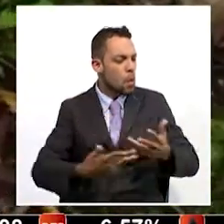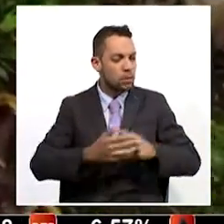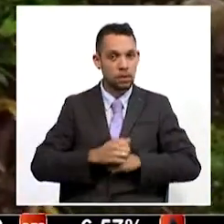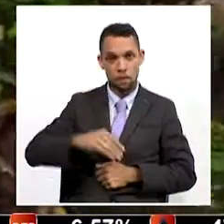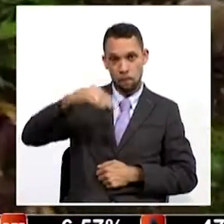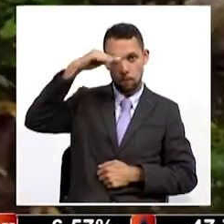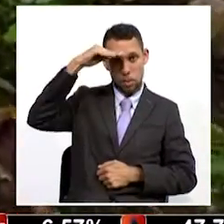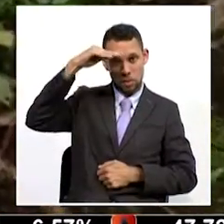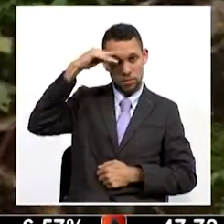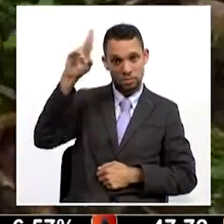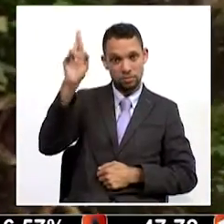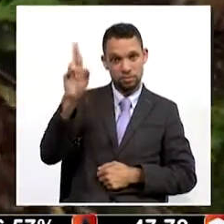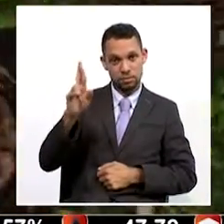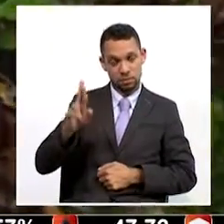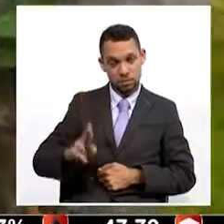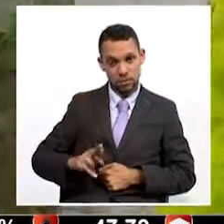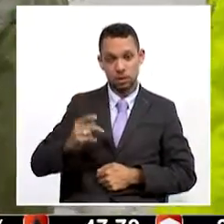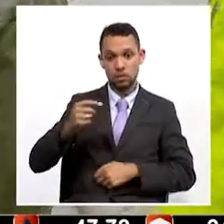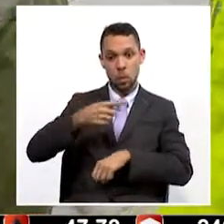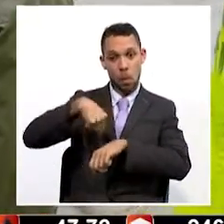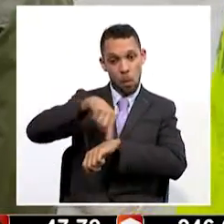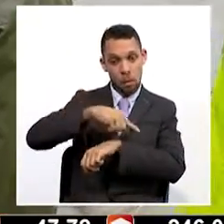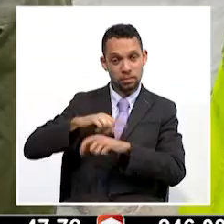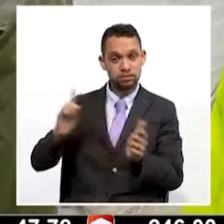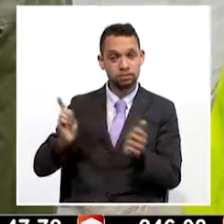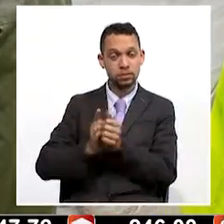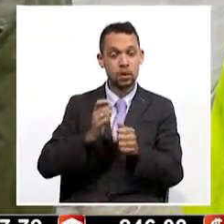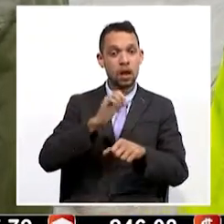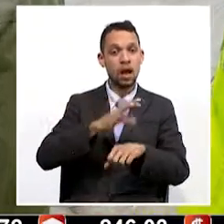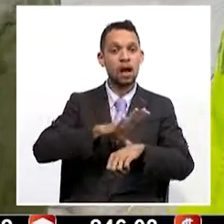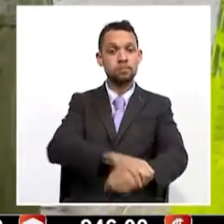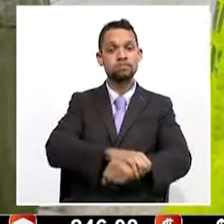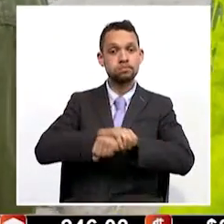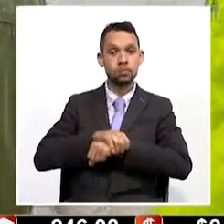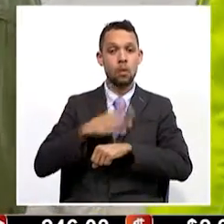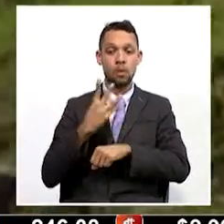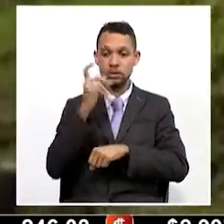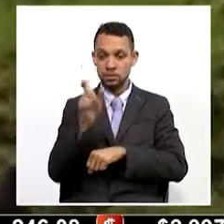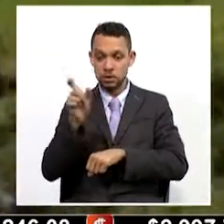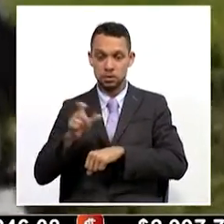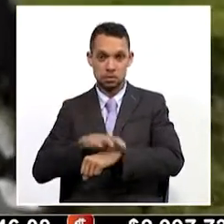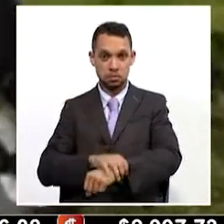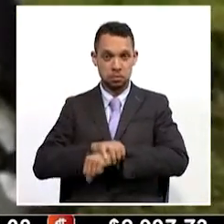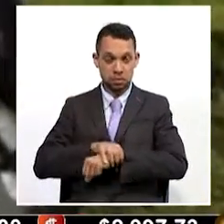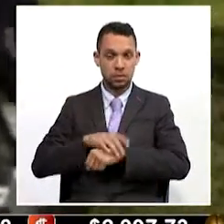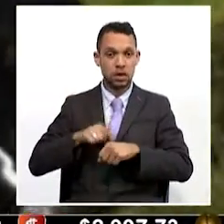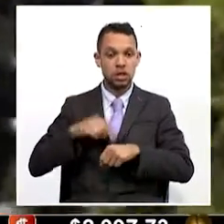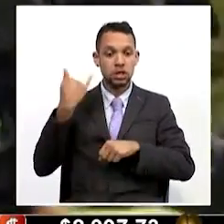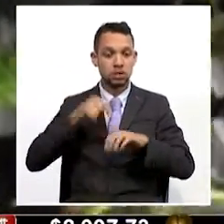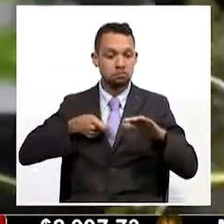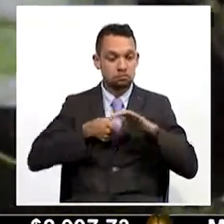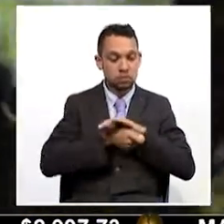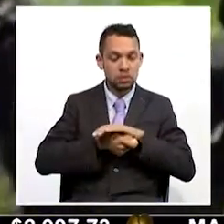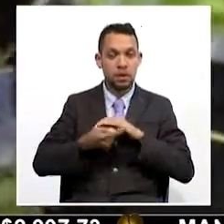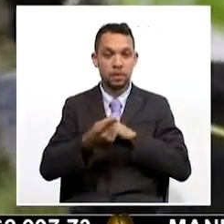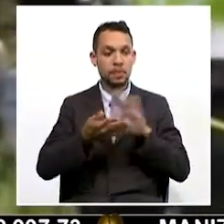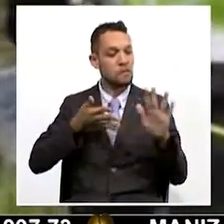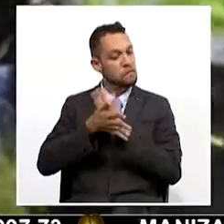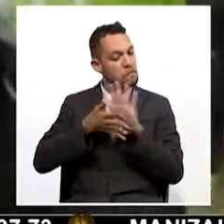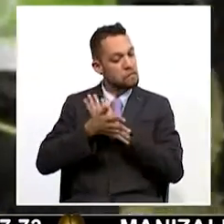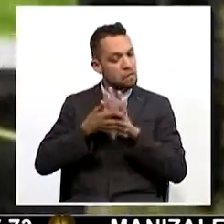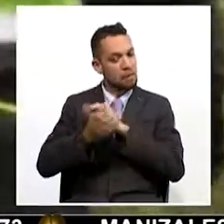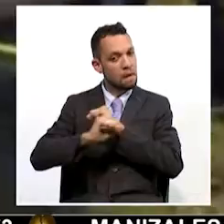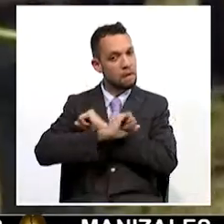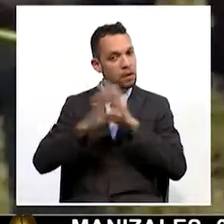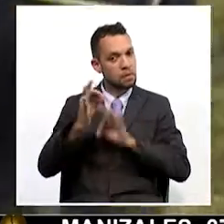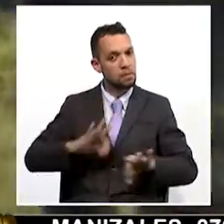policía de Risaralda logró en las últimas horas la captura de 4 personas acusadas de homicidio. La oportuna información de la ciudadanía permitió la captura